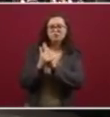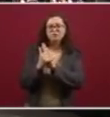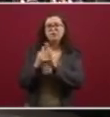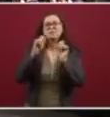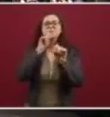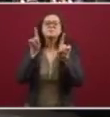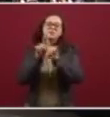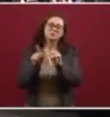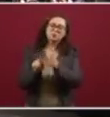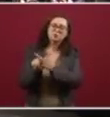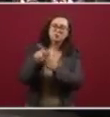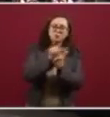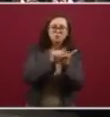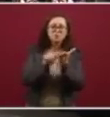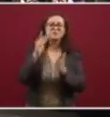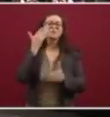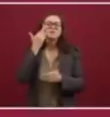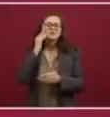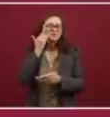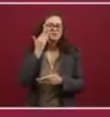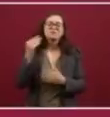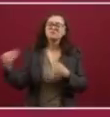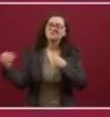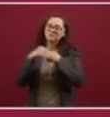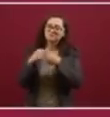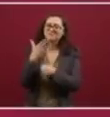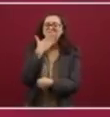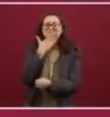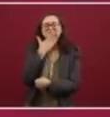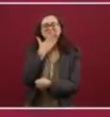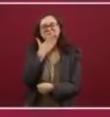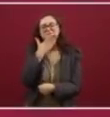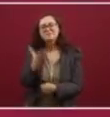de Twitter y los de Facebook, se portan muy bien,